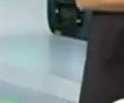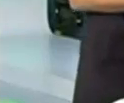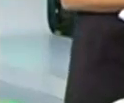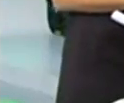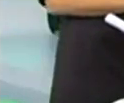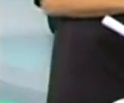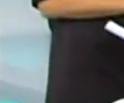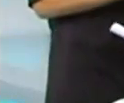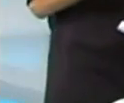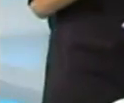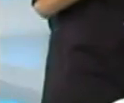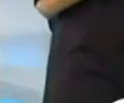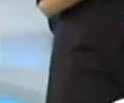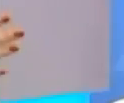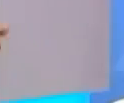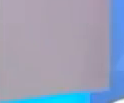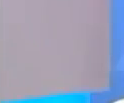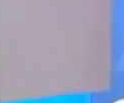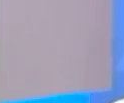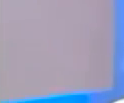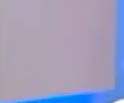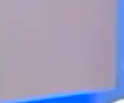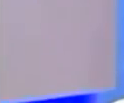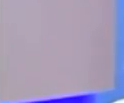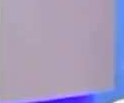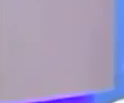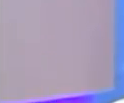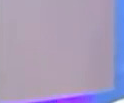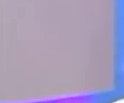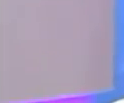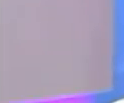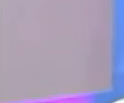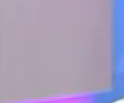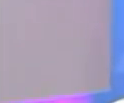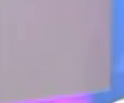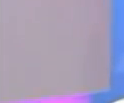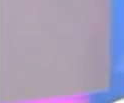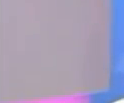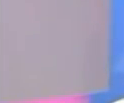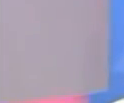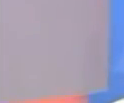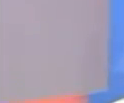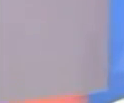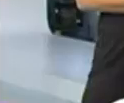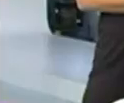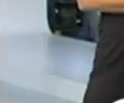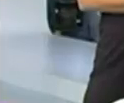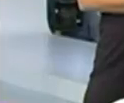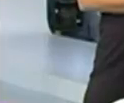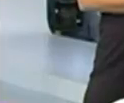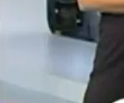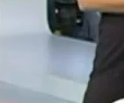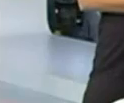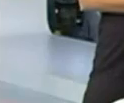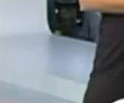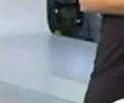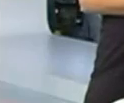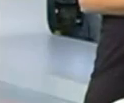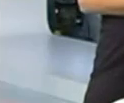cobraron un 50% por compartir. No, pero ojo. A ver, una nueva moda es que lo que te sobra, te lo llevas. O